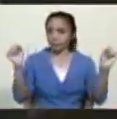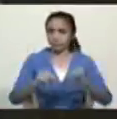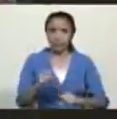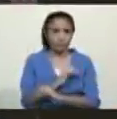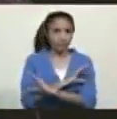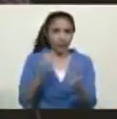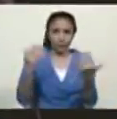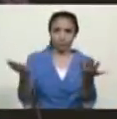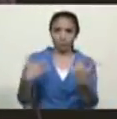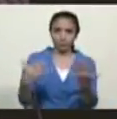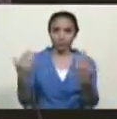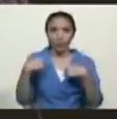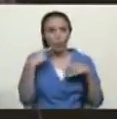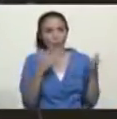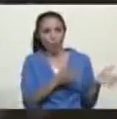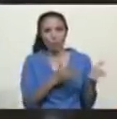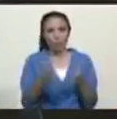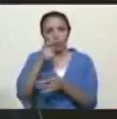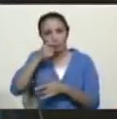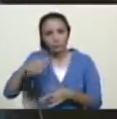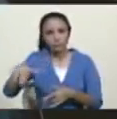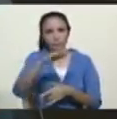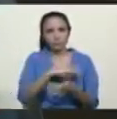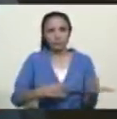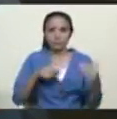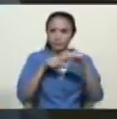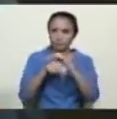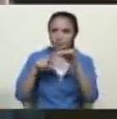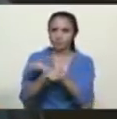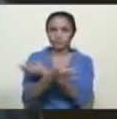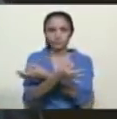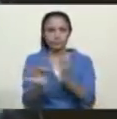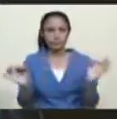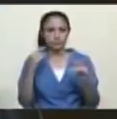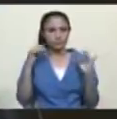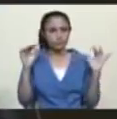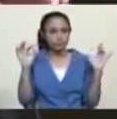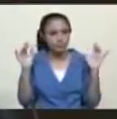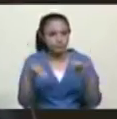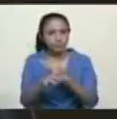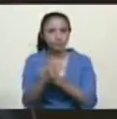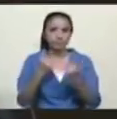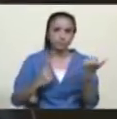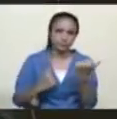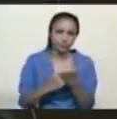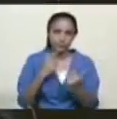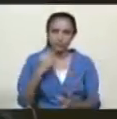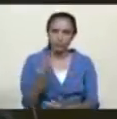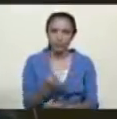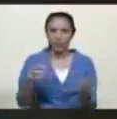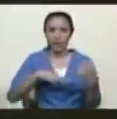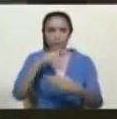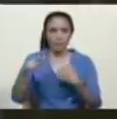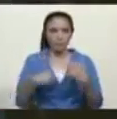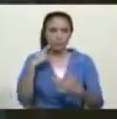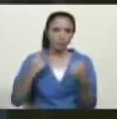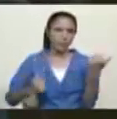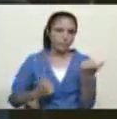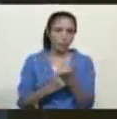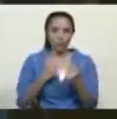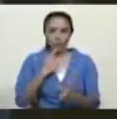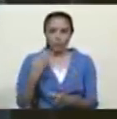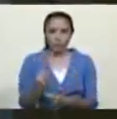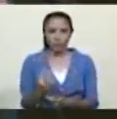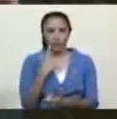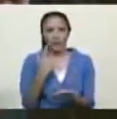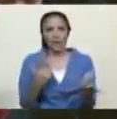Y ha organizado junto a su pueblo un acto extraordinario de apoyo a la revolución bolivariana, de